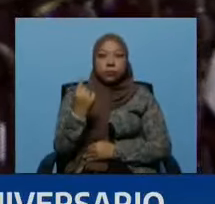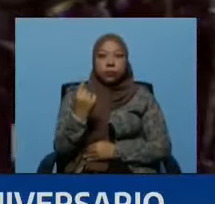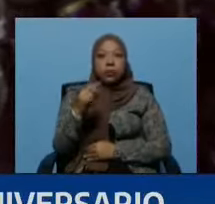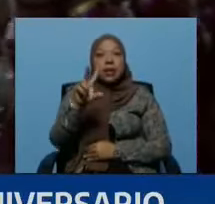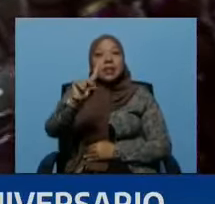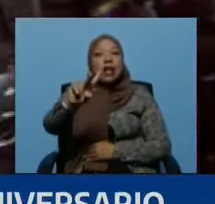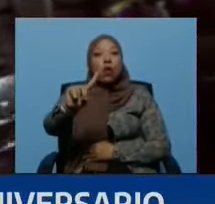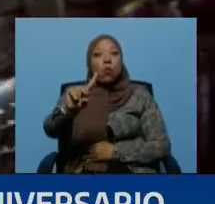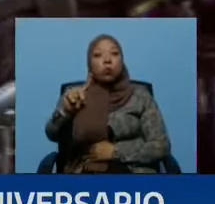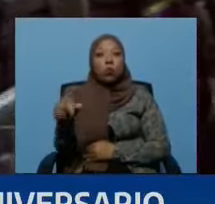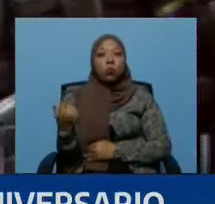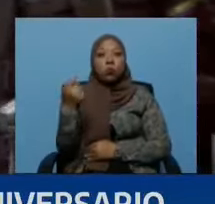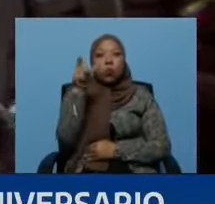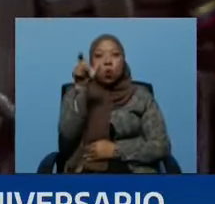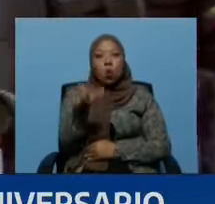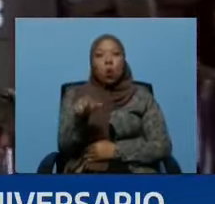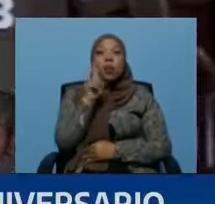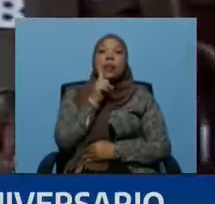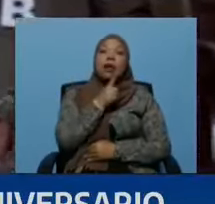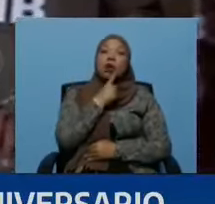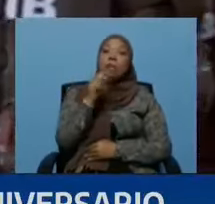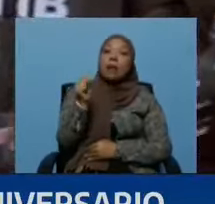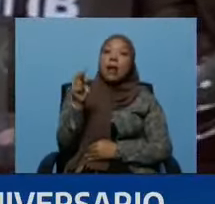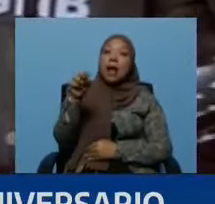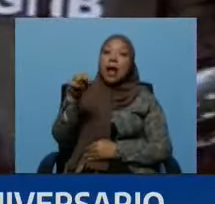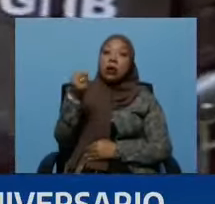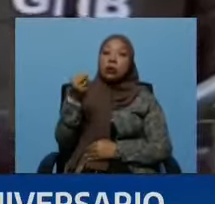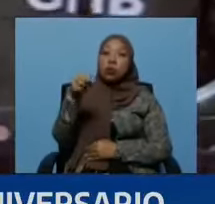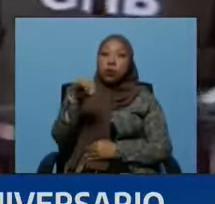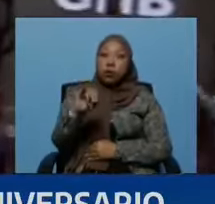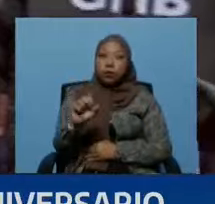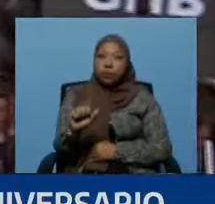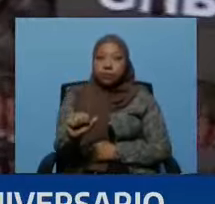sargento segundo Anthony Camargo Silva.